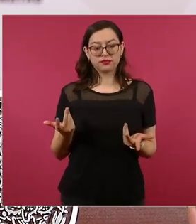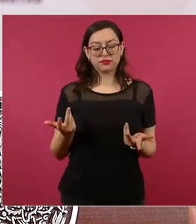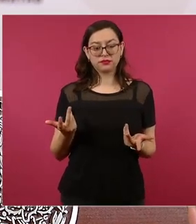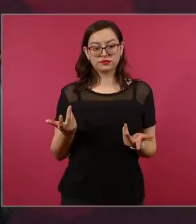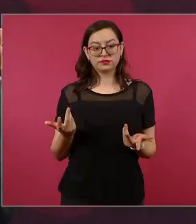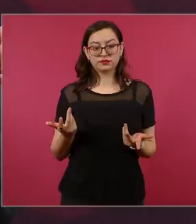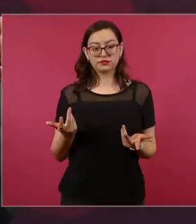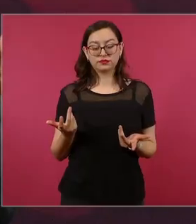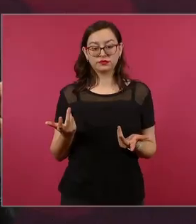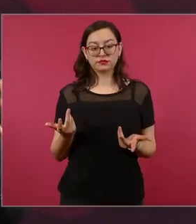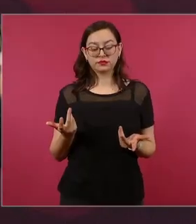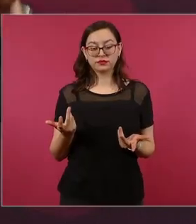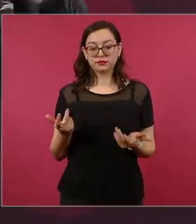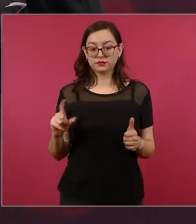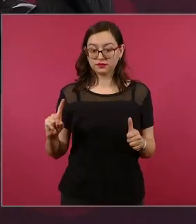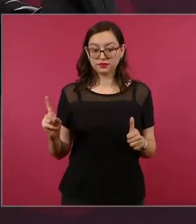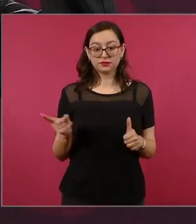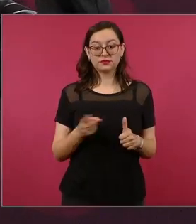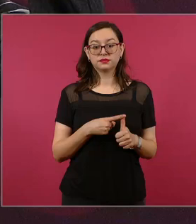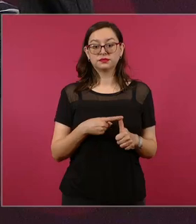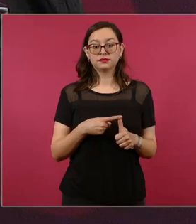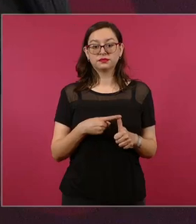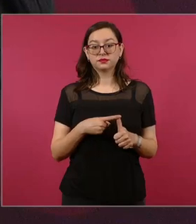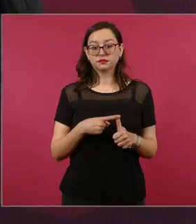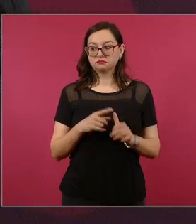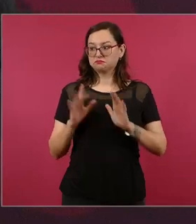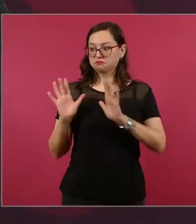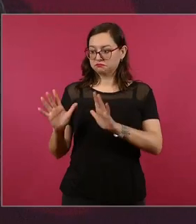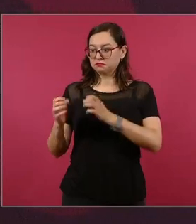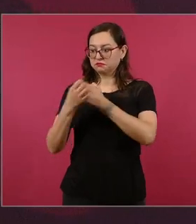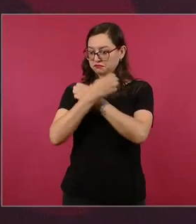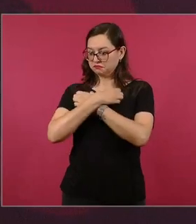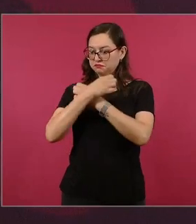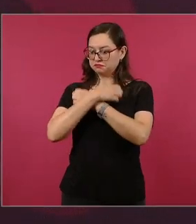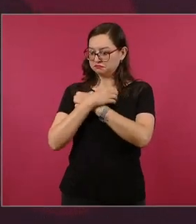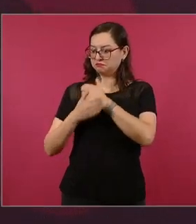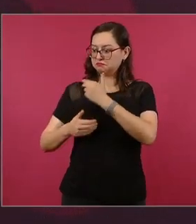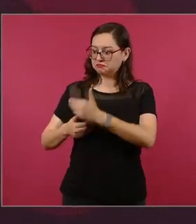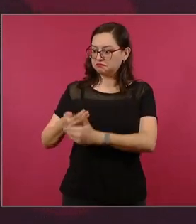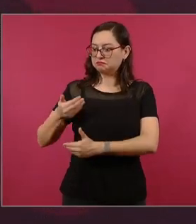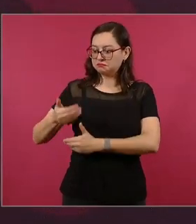Entonces, lo primero, ahí va, ya,